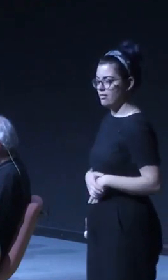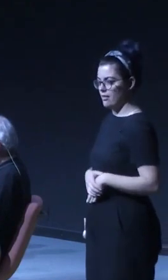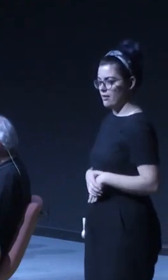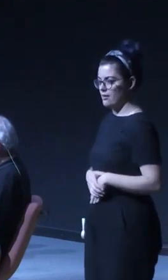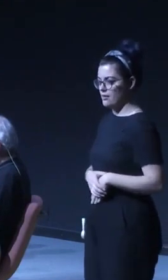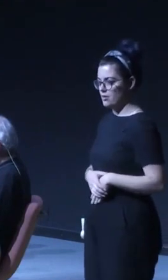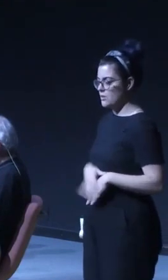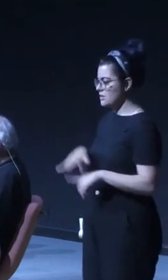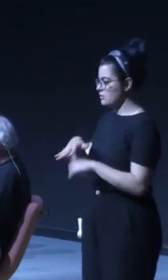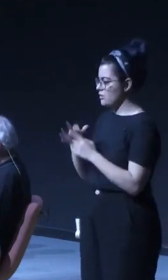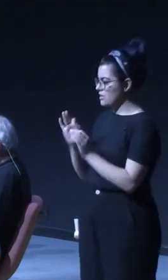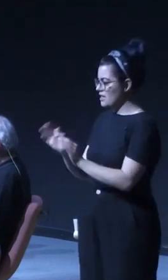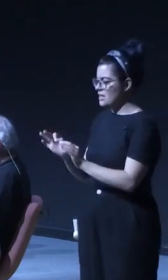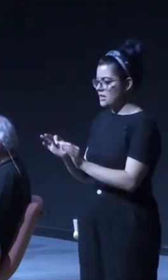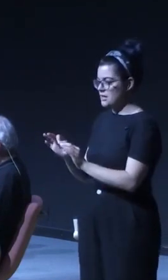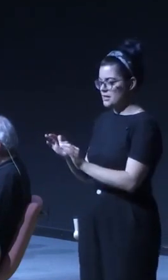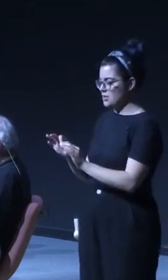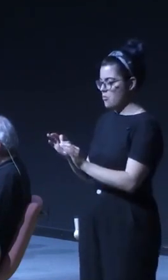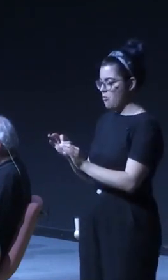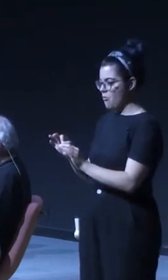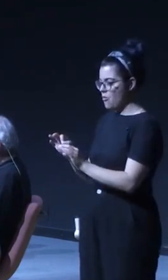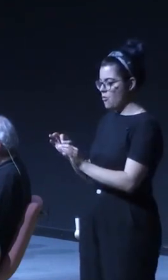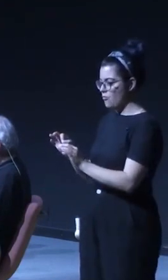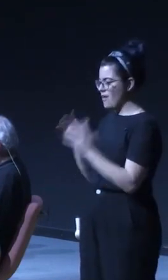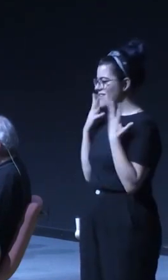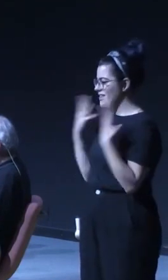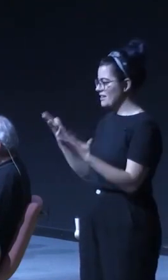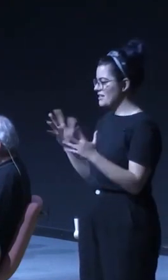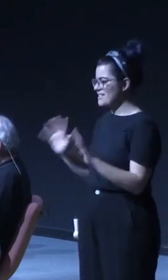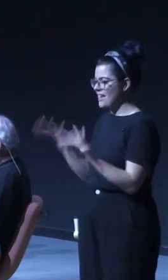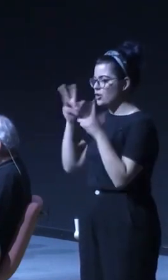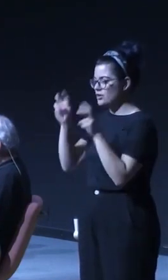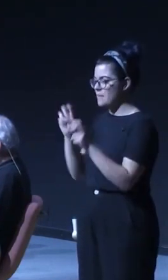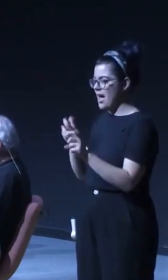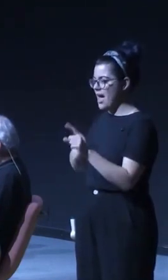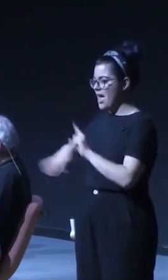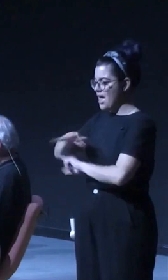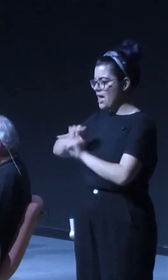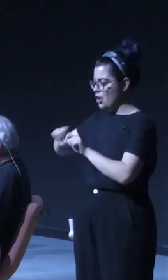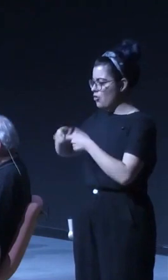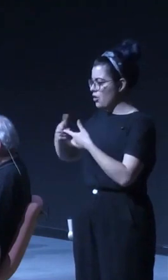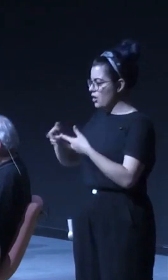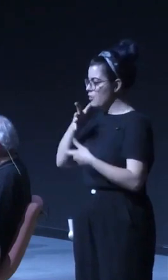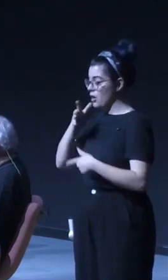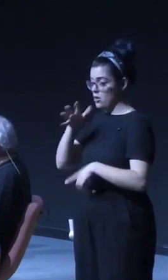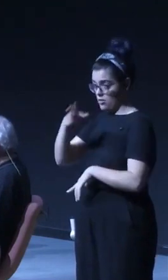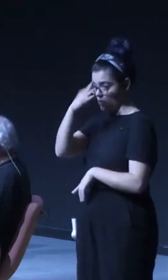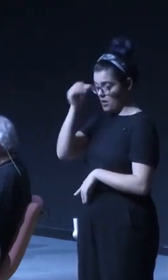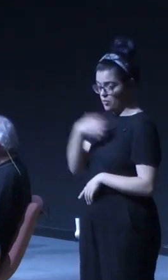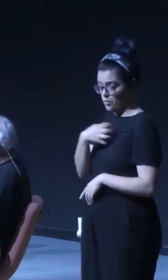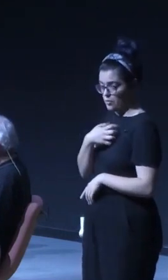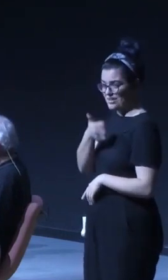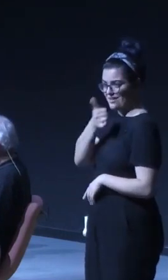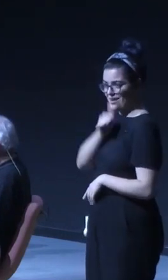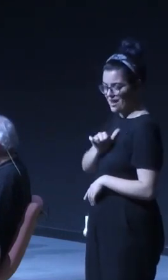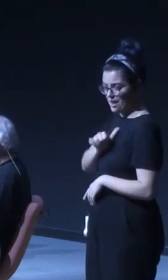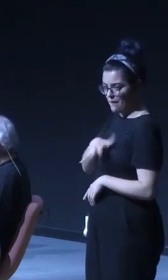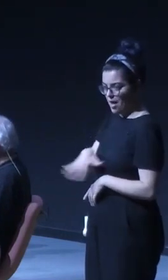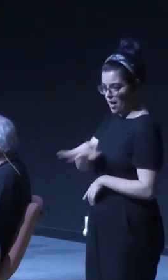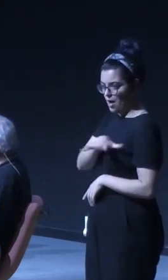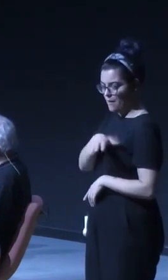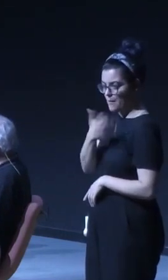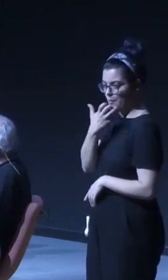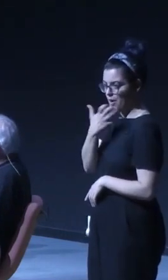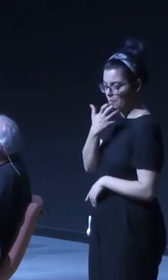ante semejantes escándalos constantes, ¿no? Con el tema ecológico? Porque no nos olvidemos que en Araba, por ejemplo, que está la